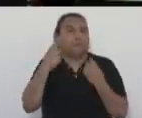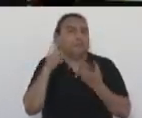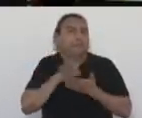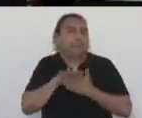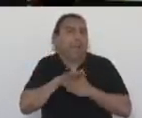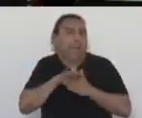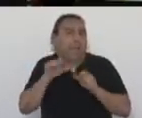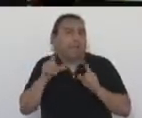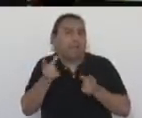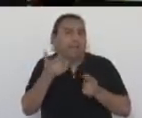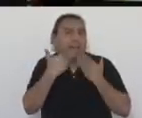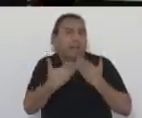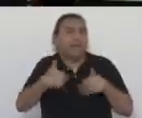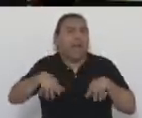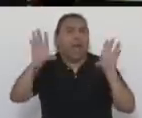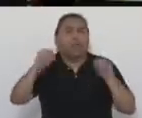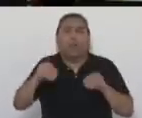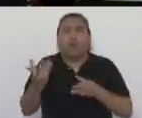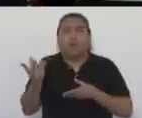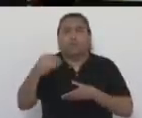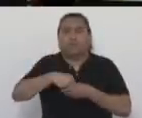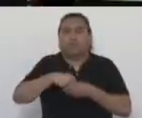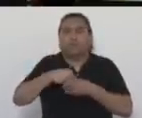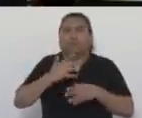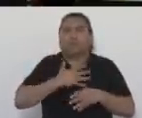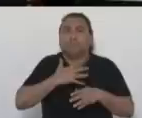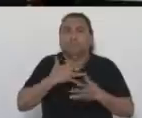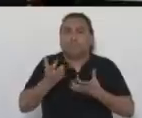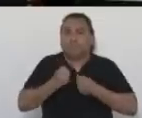que han sido parte de este camino. Primero a